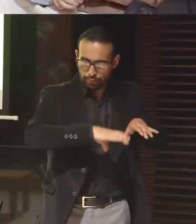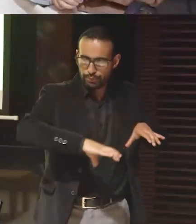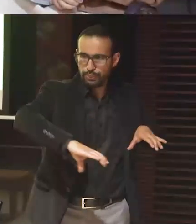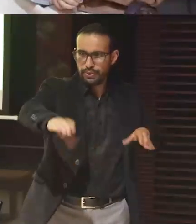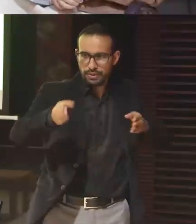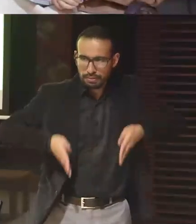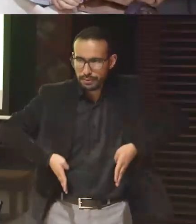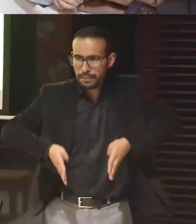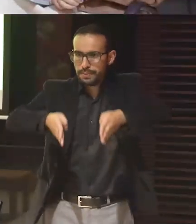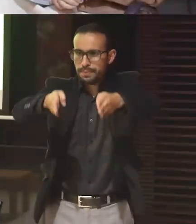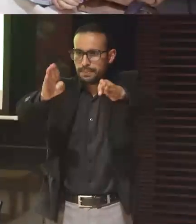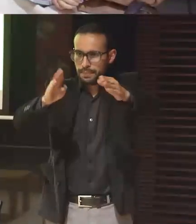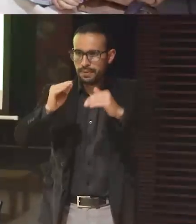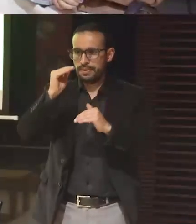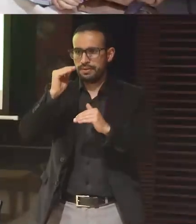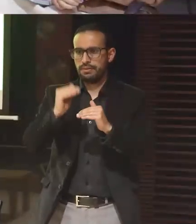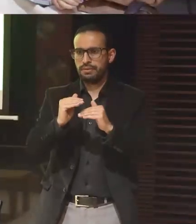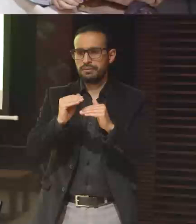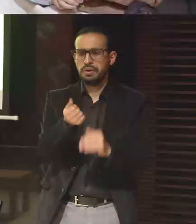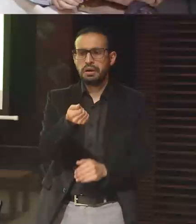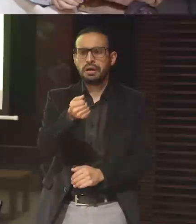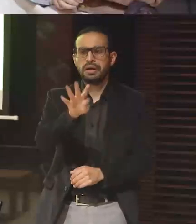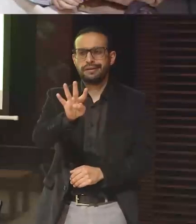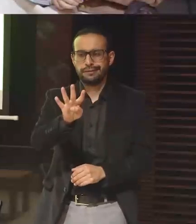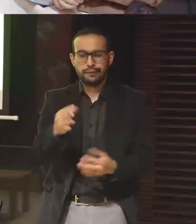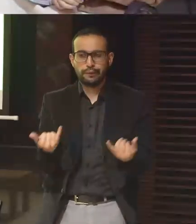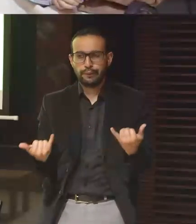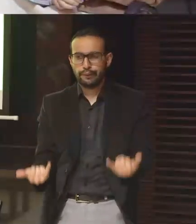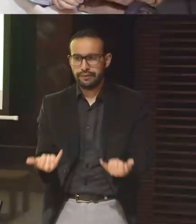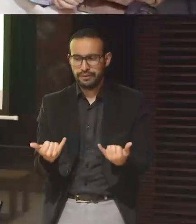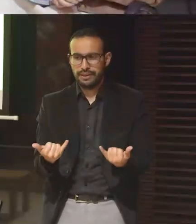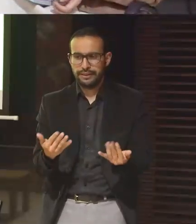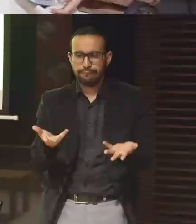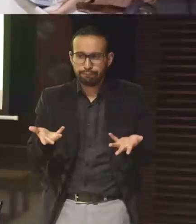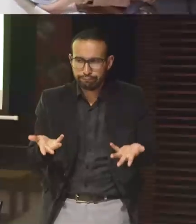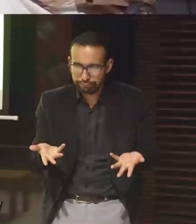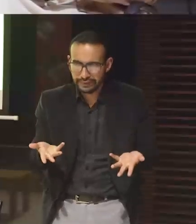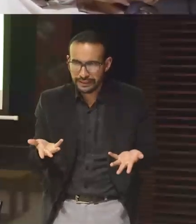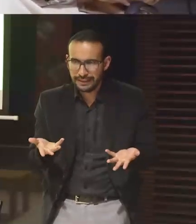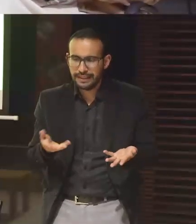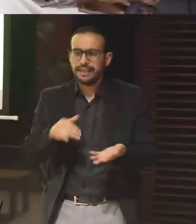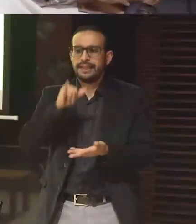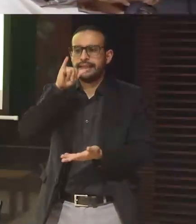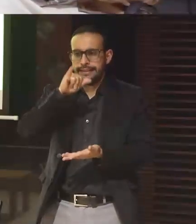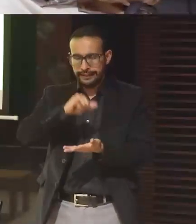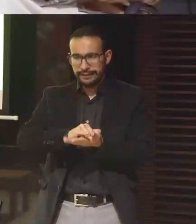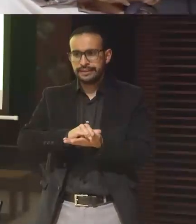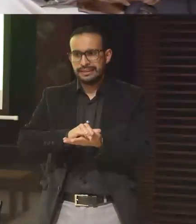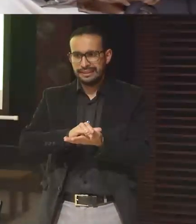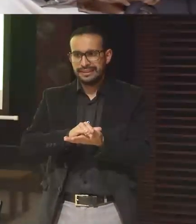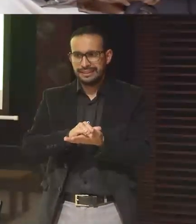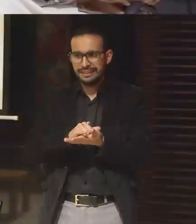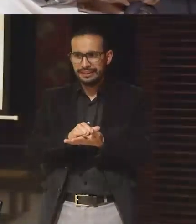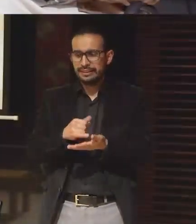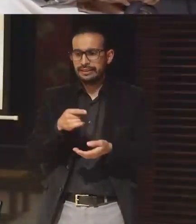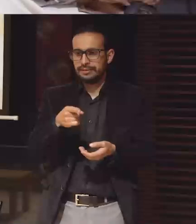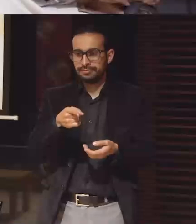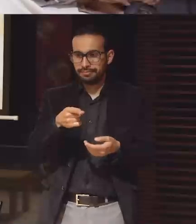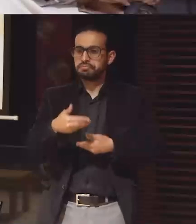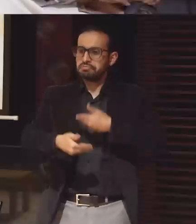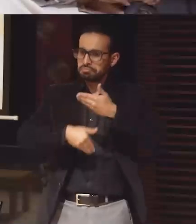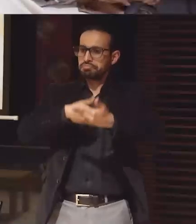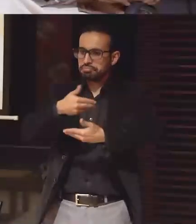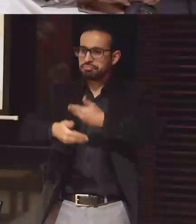114. Y es fácil, en parte, que haya tenido un éxito que lo desbordó.